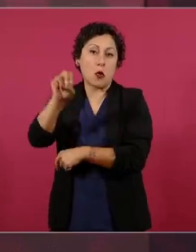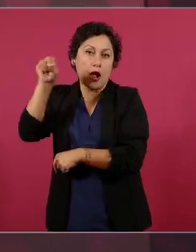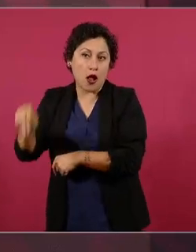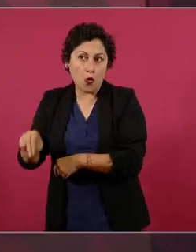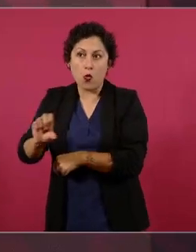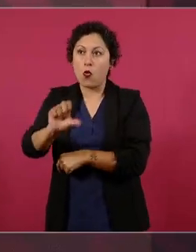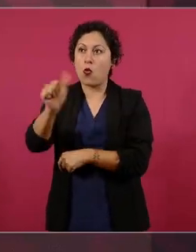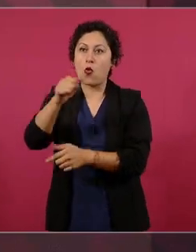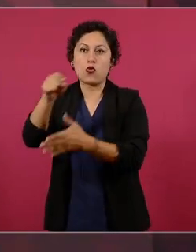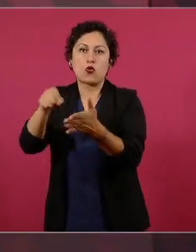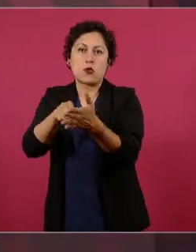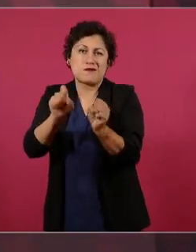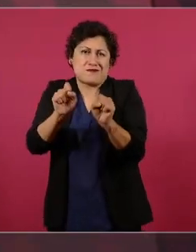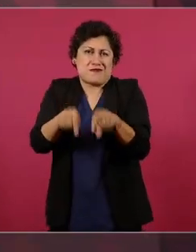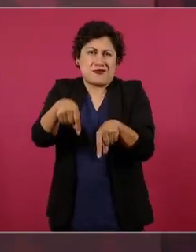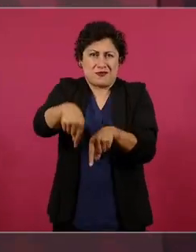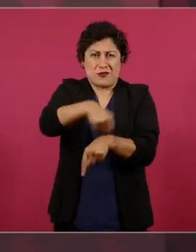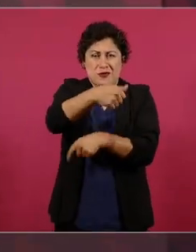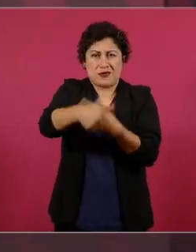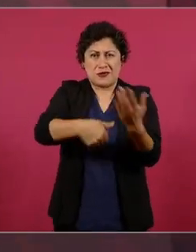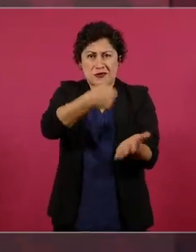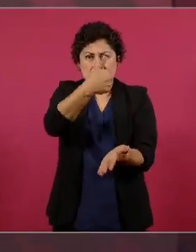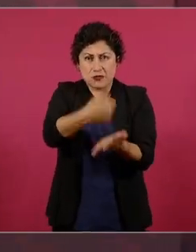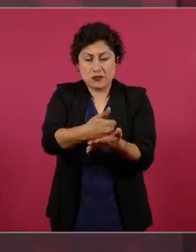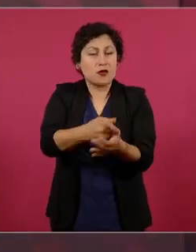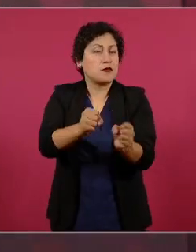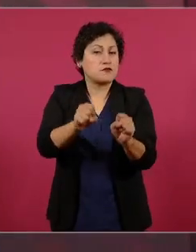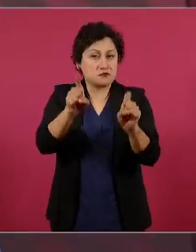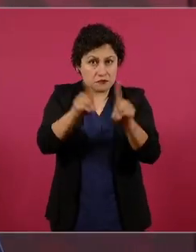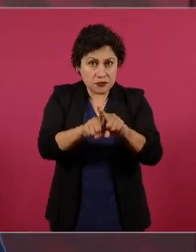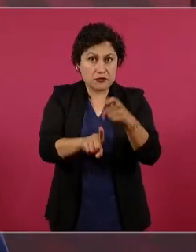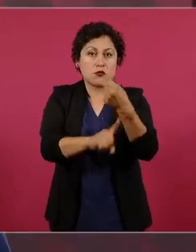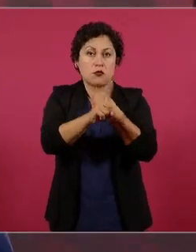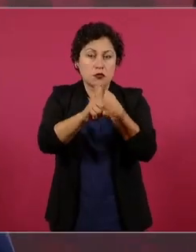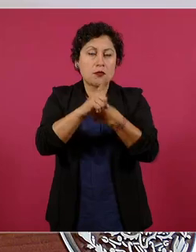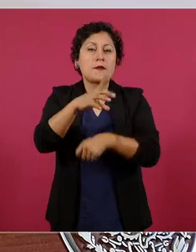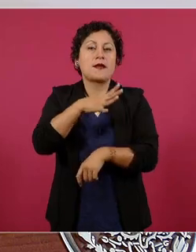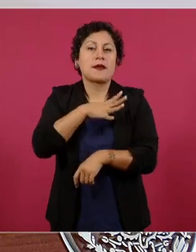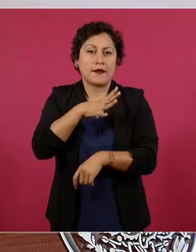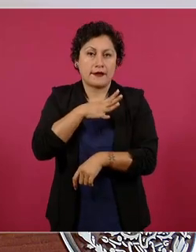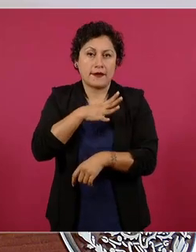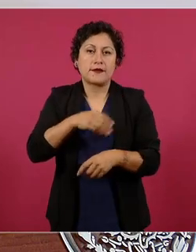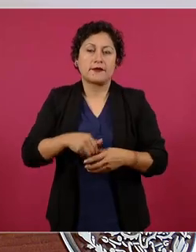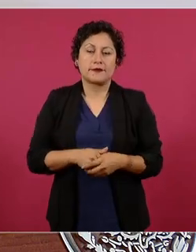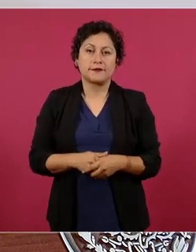aquí mismo, en la ciudad. Y también